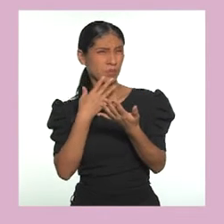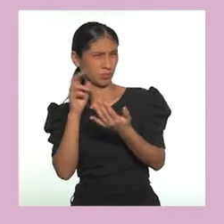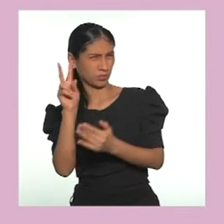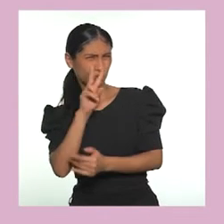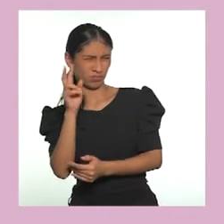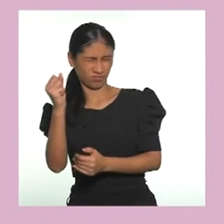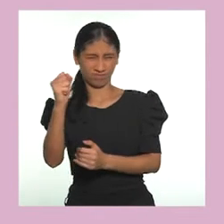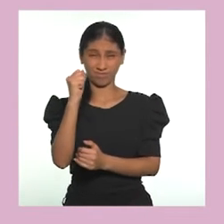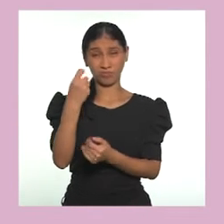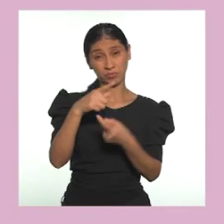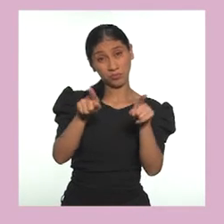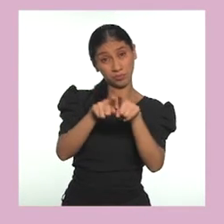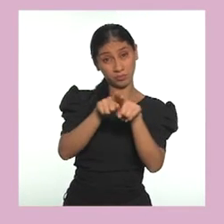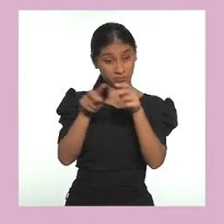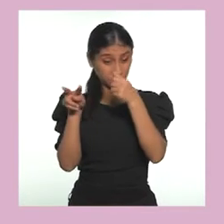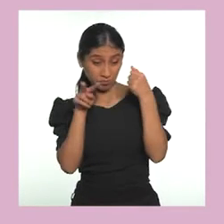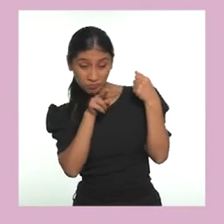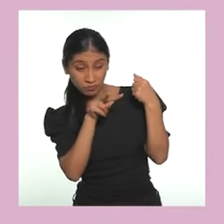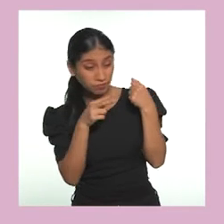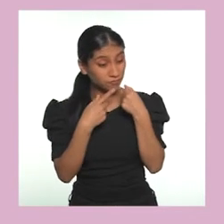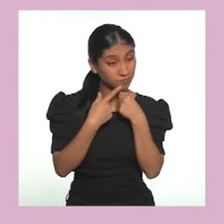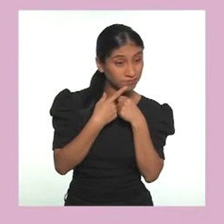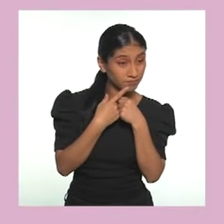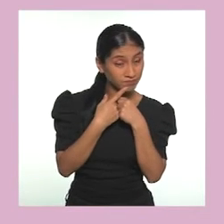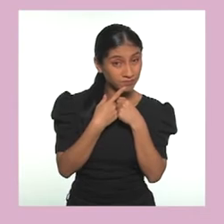Están muy verdes y se ven frescas.